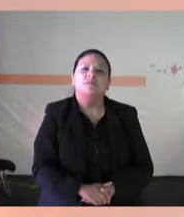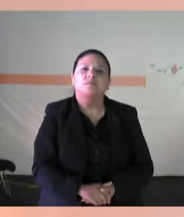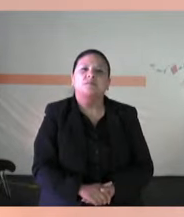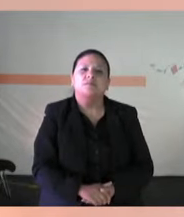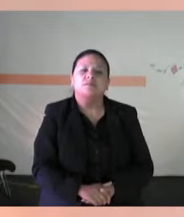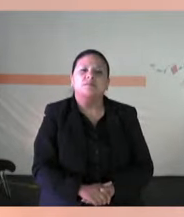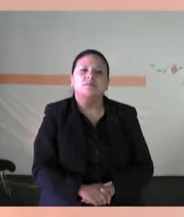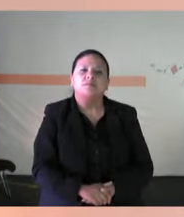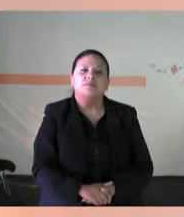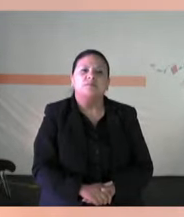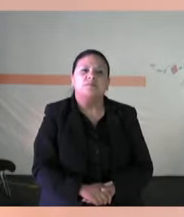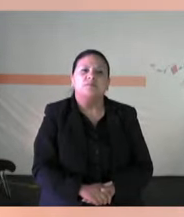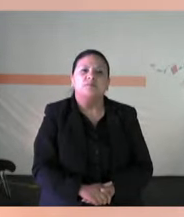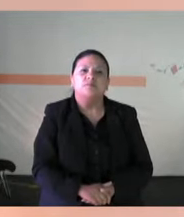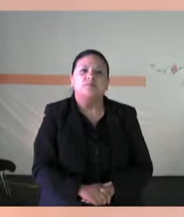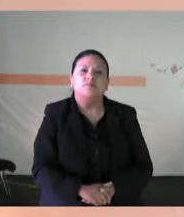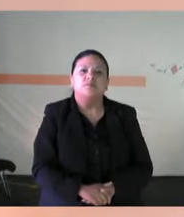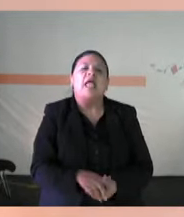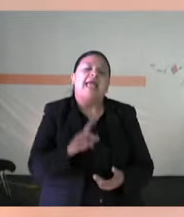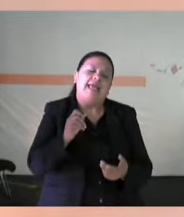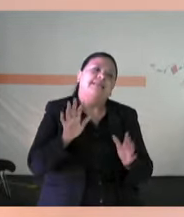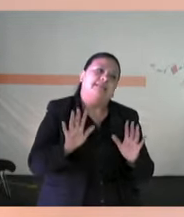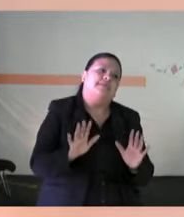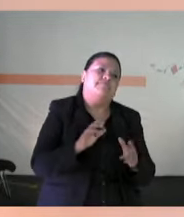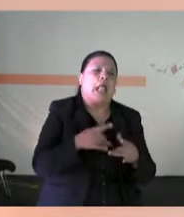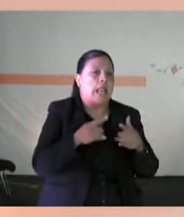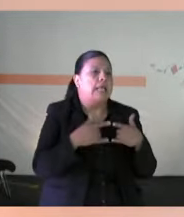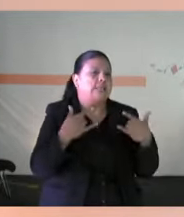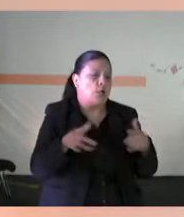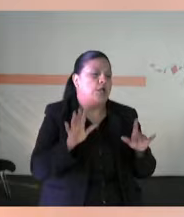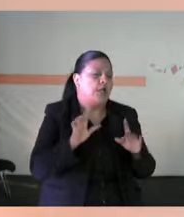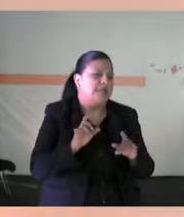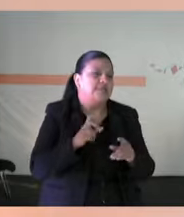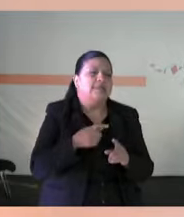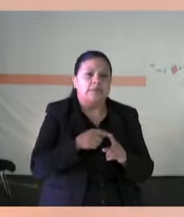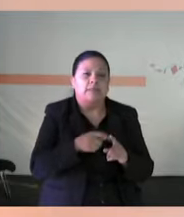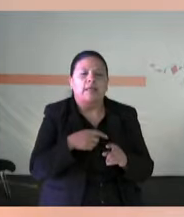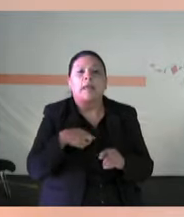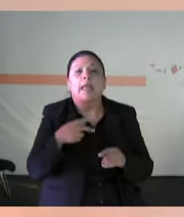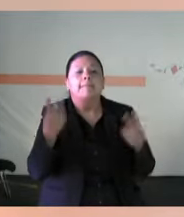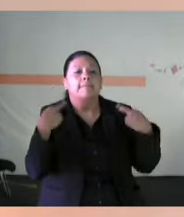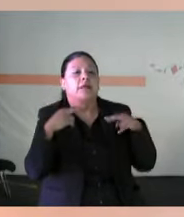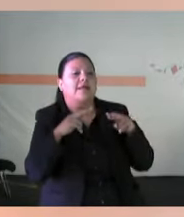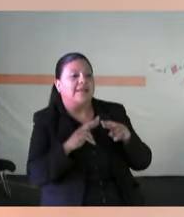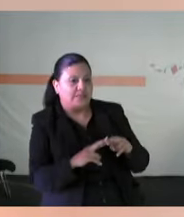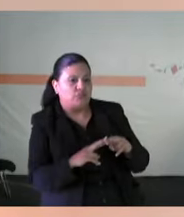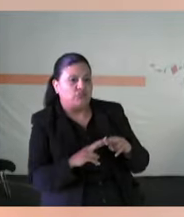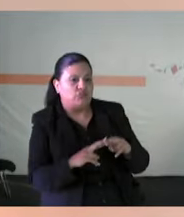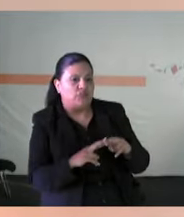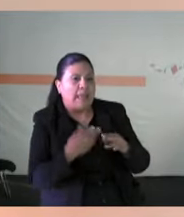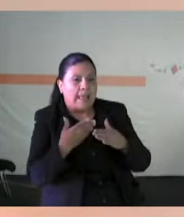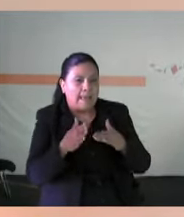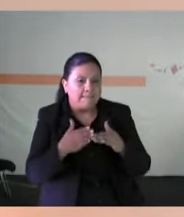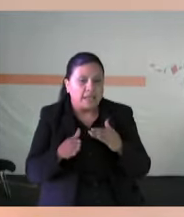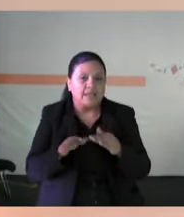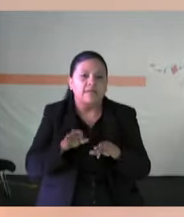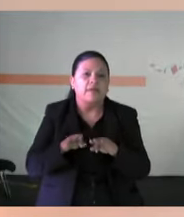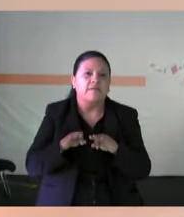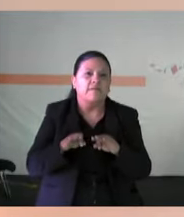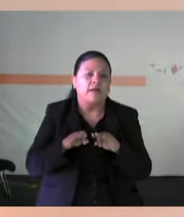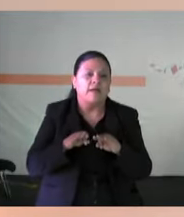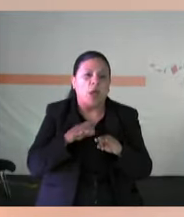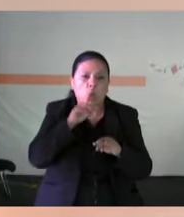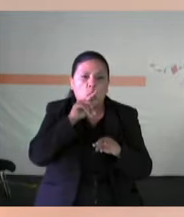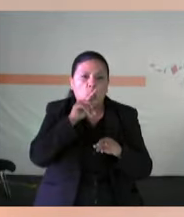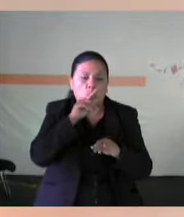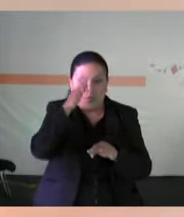De hecho, esta parte sí es chistosa. El profesor, que era gallero, se emocionó mucho con mi